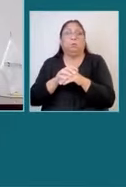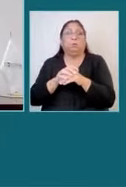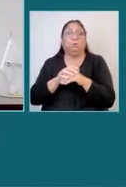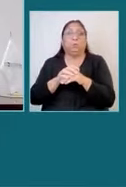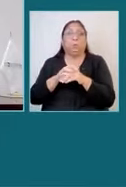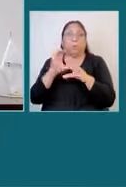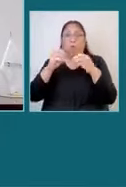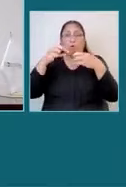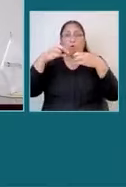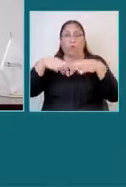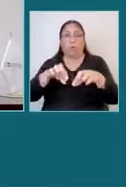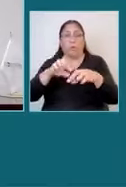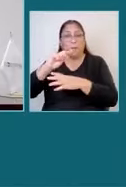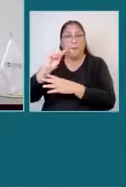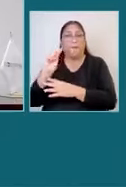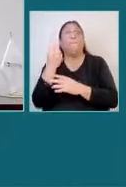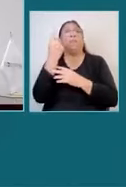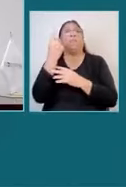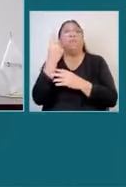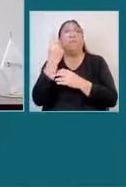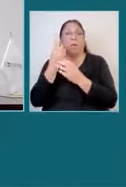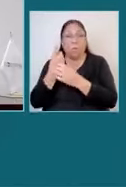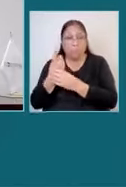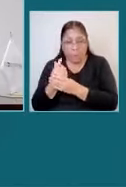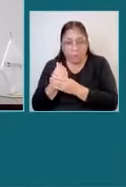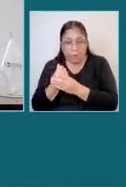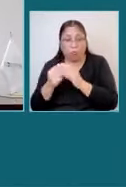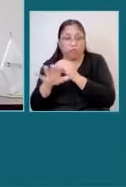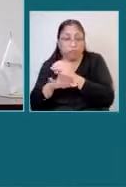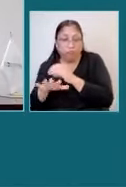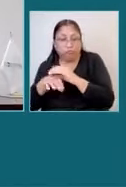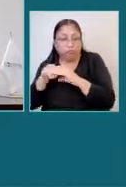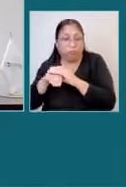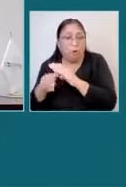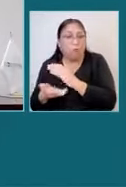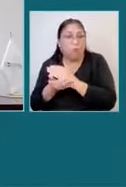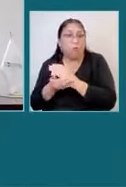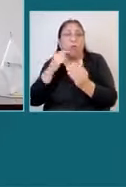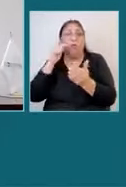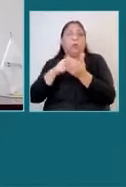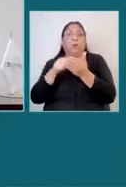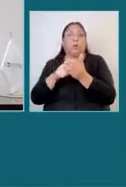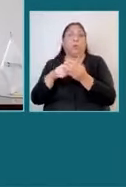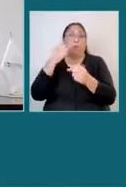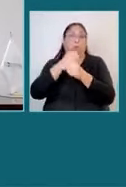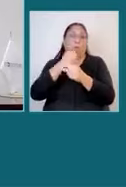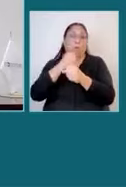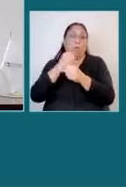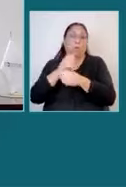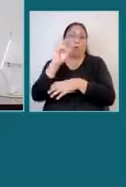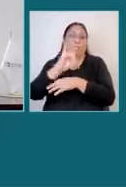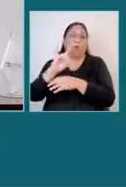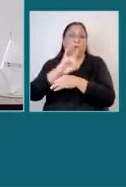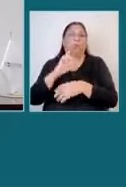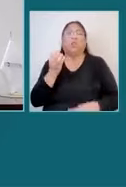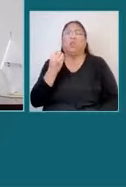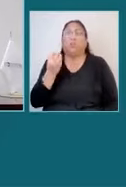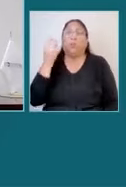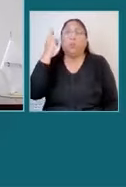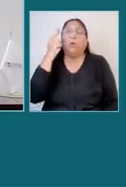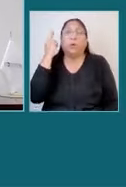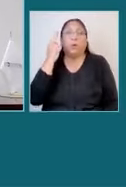de las oportunidades el primer fondo, ¿no?, o alguno de los primeros fondos que estructuran. Esto porque